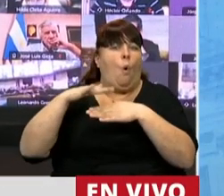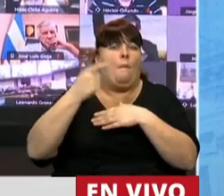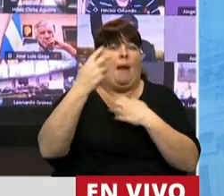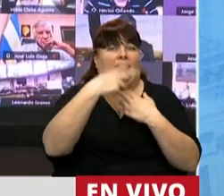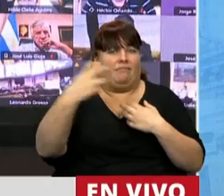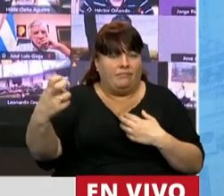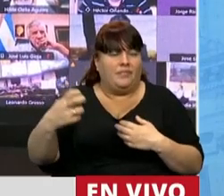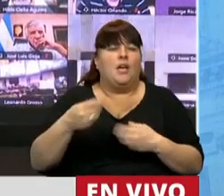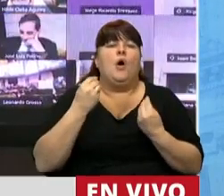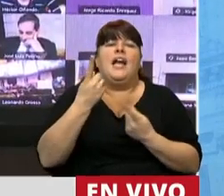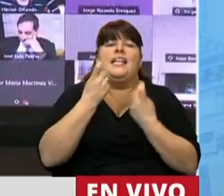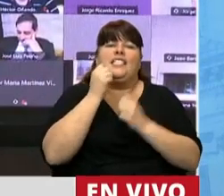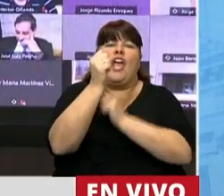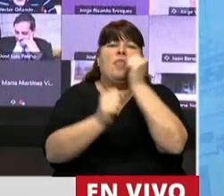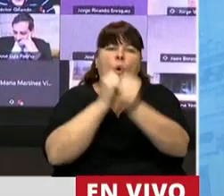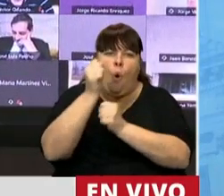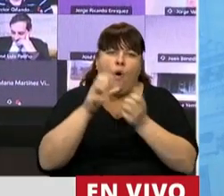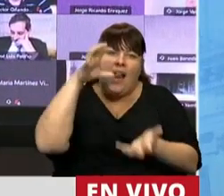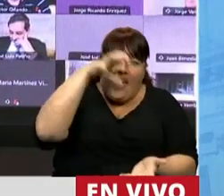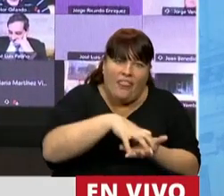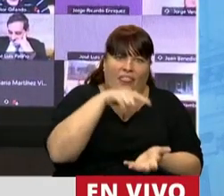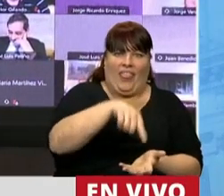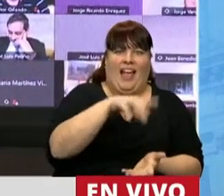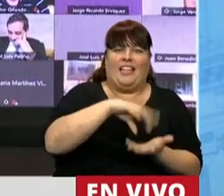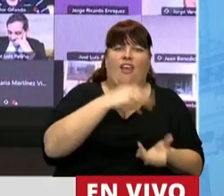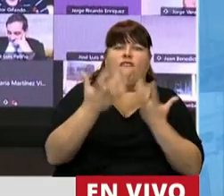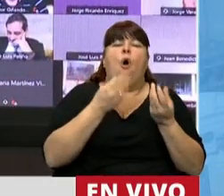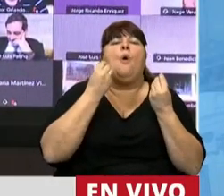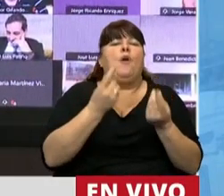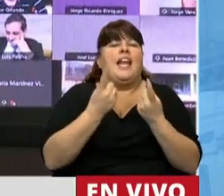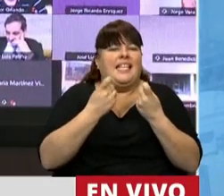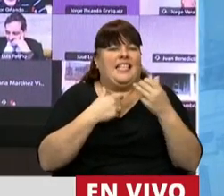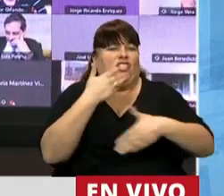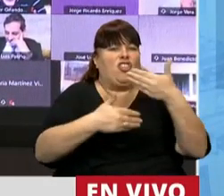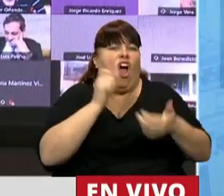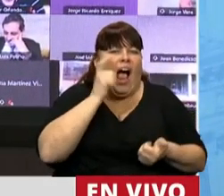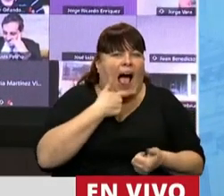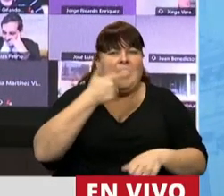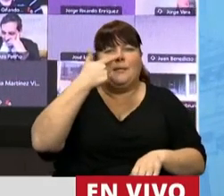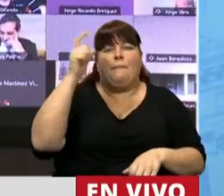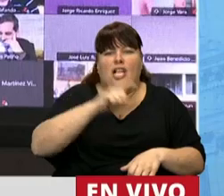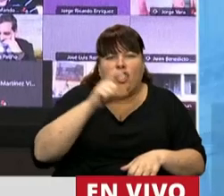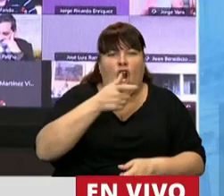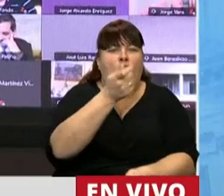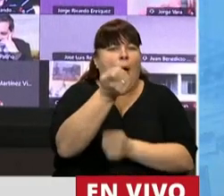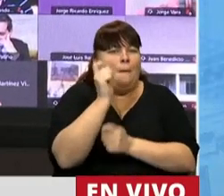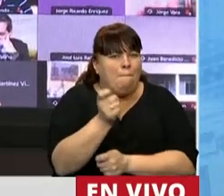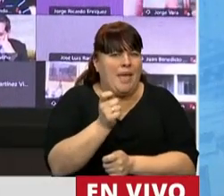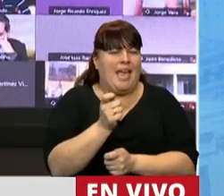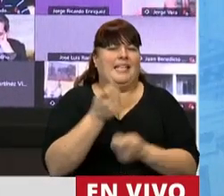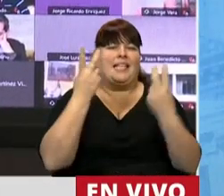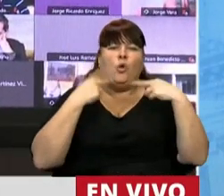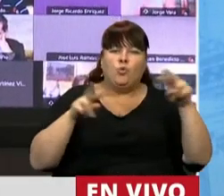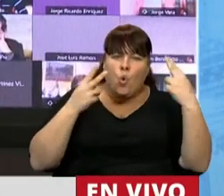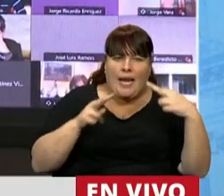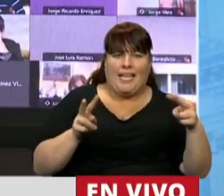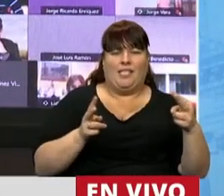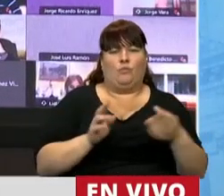qué necesitamos la industria radicada en Tierra del Fuego? ¿Por qué necesitamos desarrollar el gas, el petróleo, la pesca, el